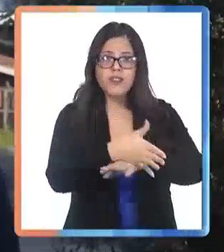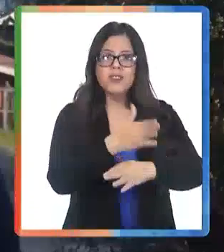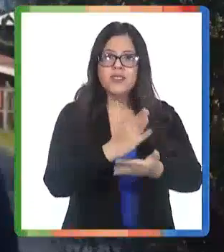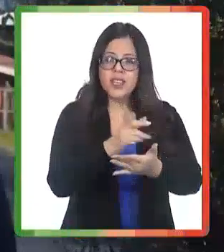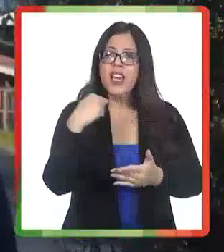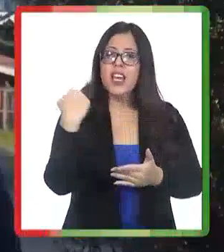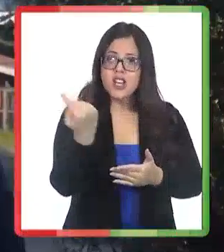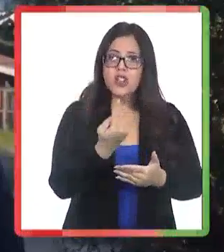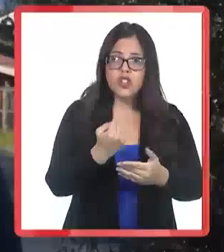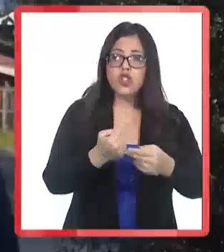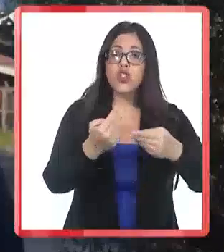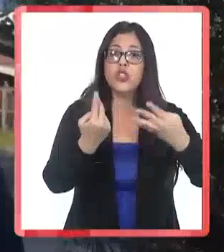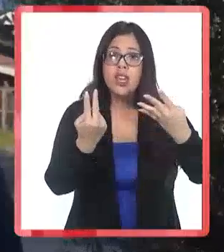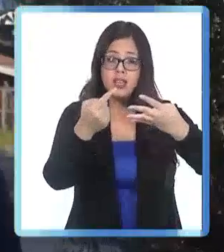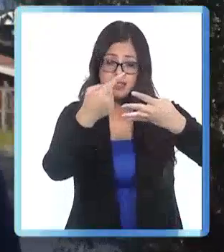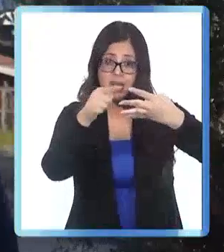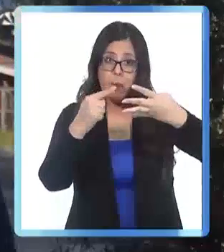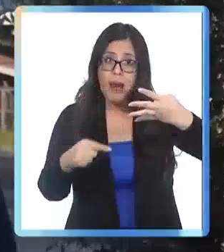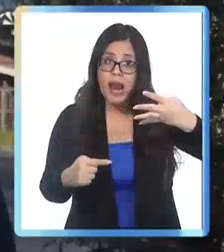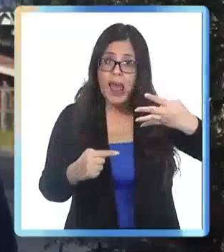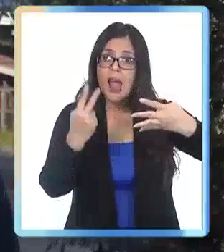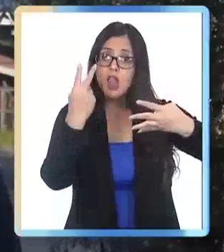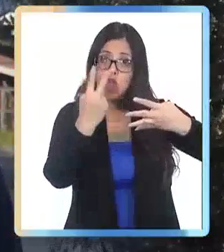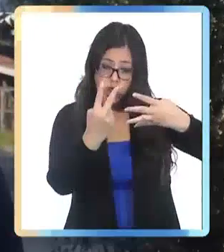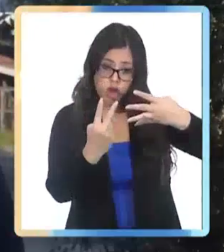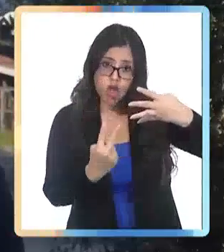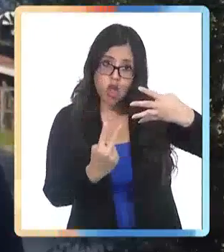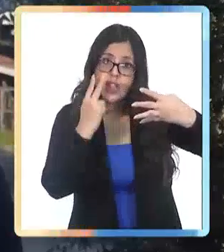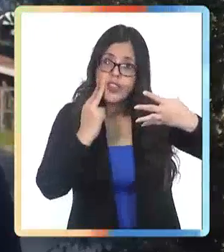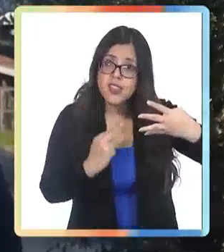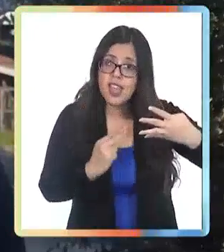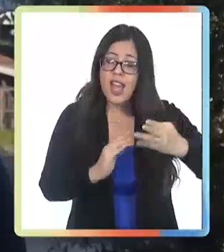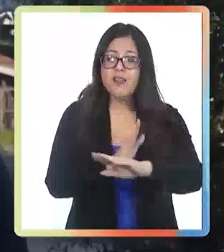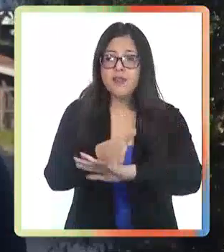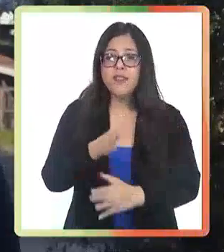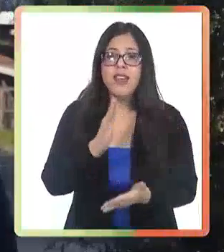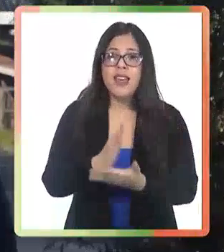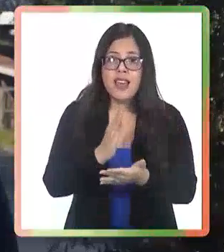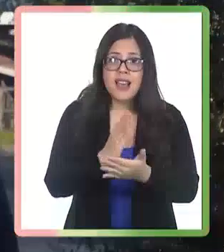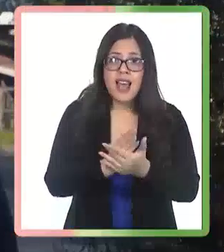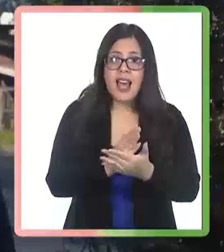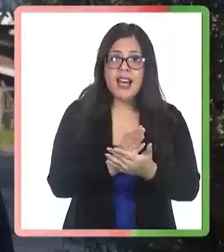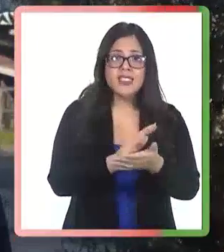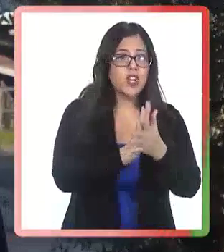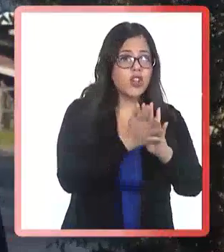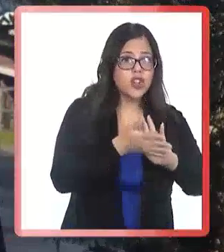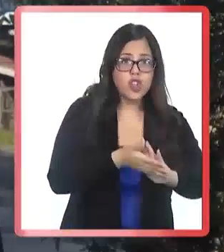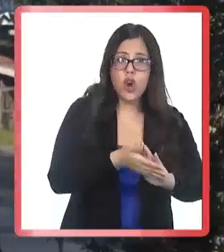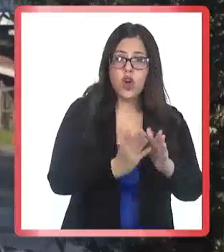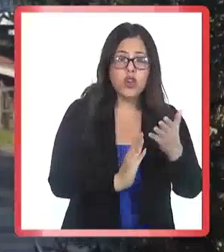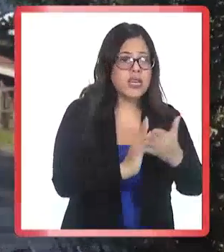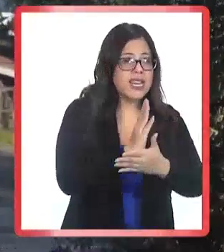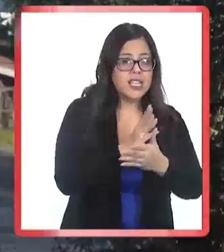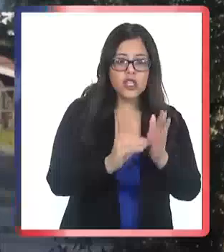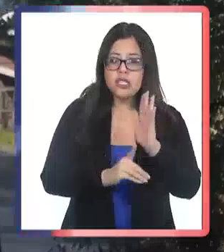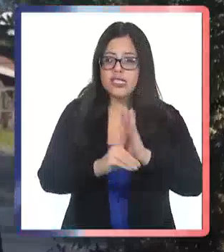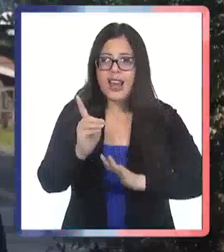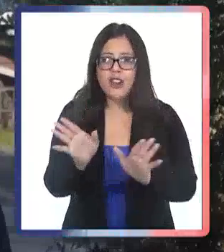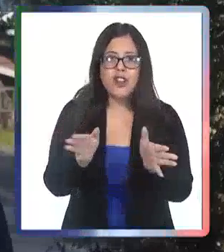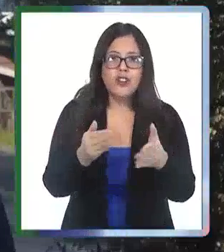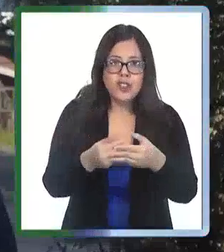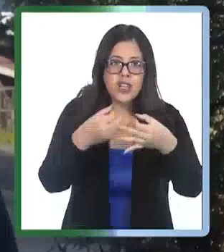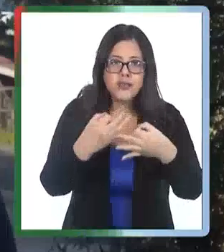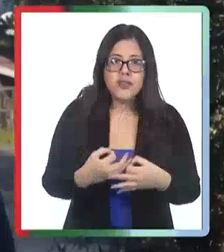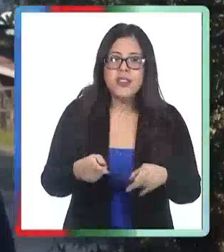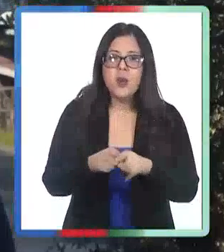una escuela y nosotros vamos dos veces a la semana a hacerle su clase con su inicio, su desarrollo, su cierre, que son planes